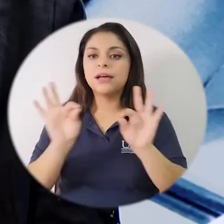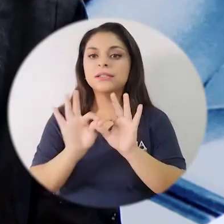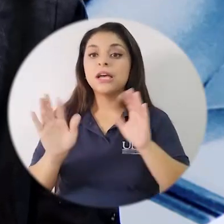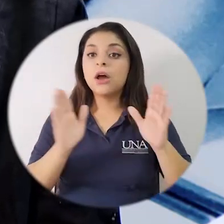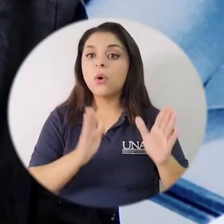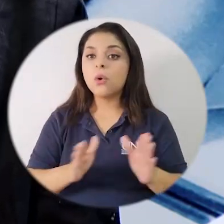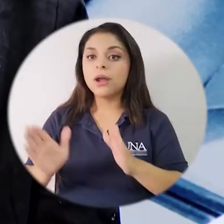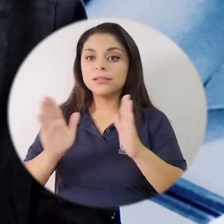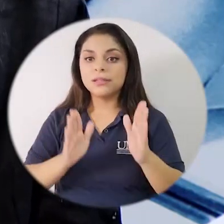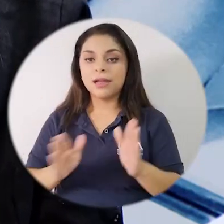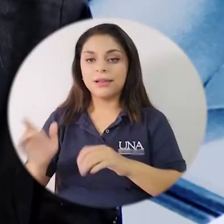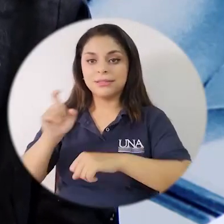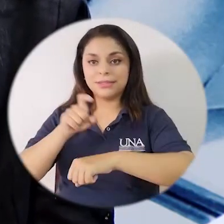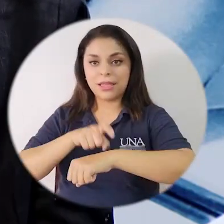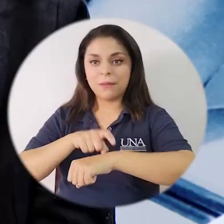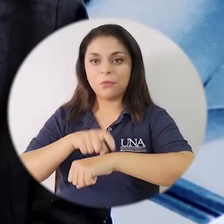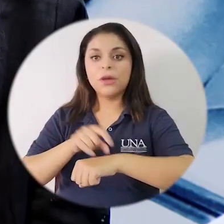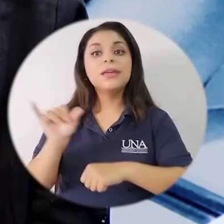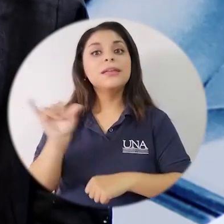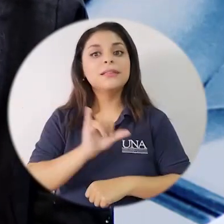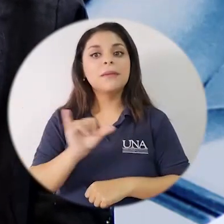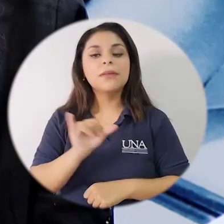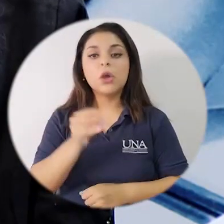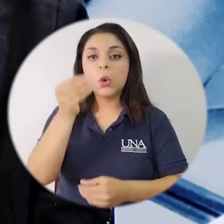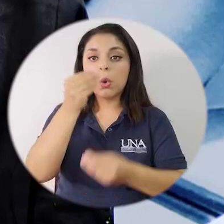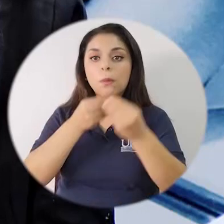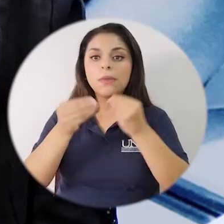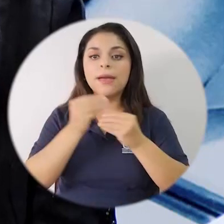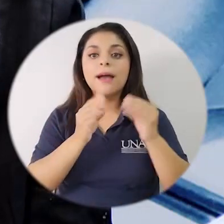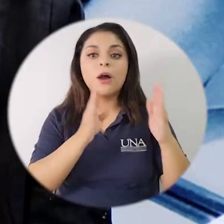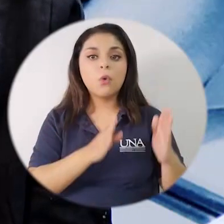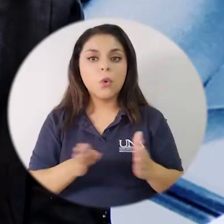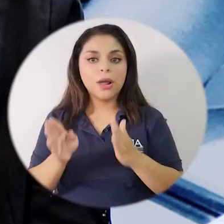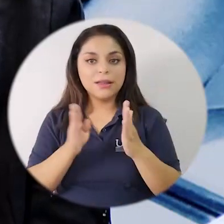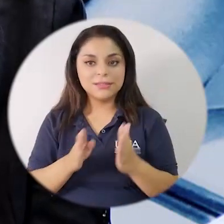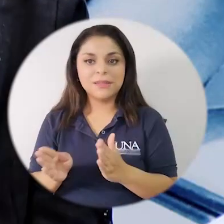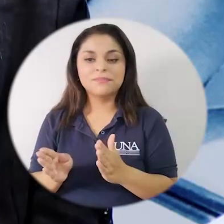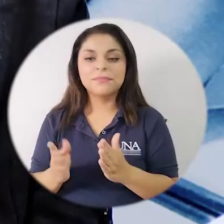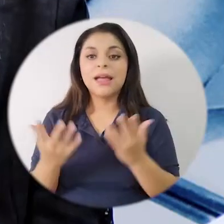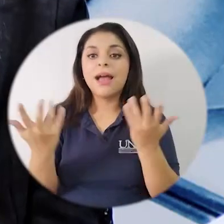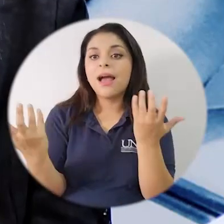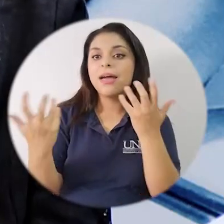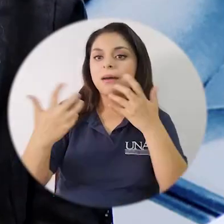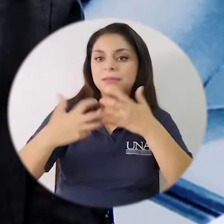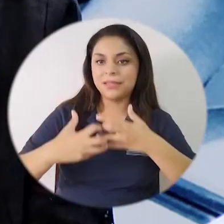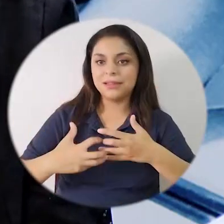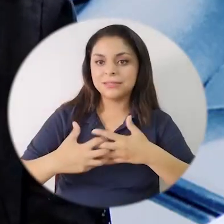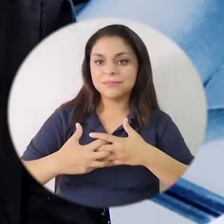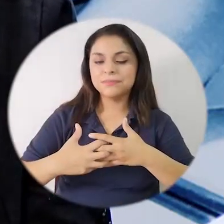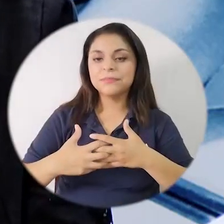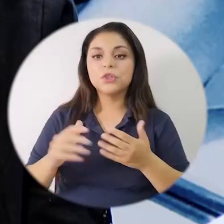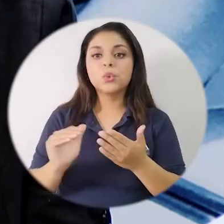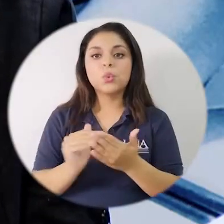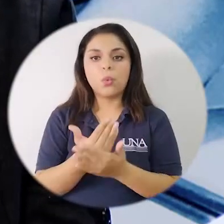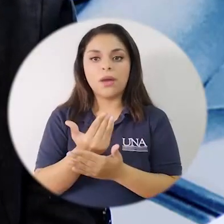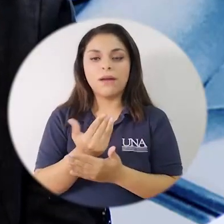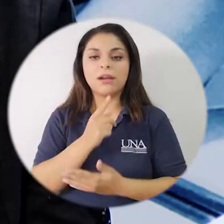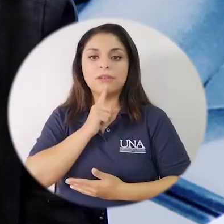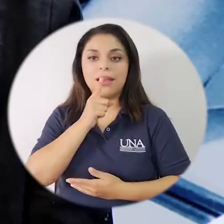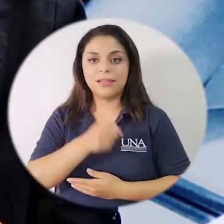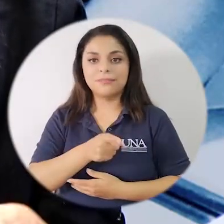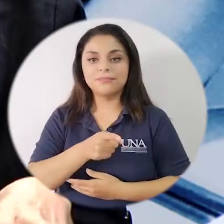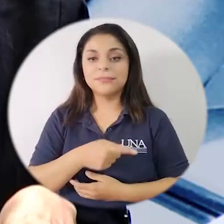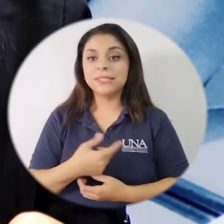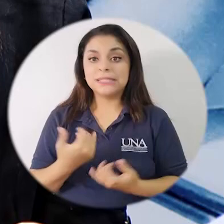organización del tiempo. Pues el tema de la alimentación también es organizarnos, es adaptarnos a una nueva realidad.